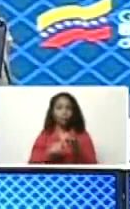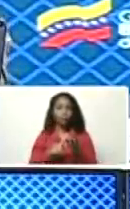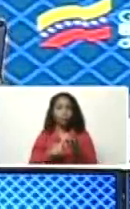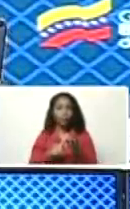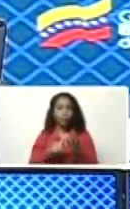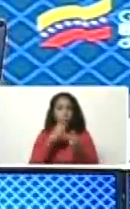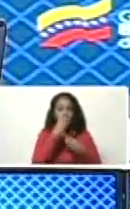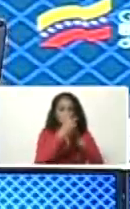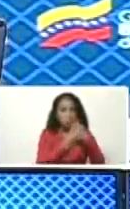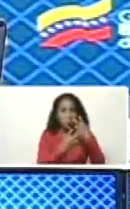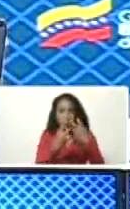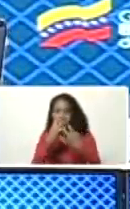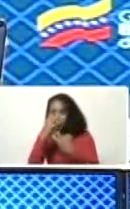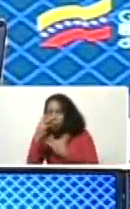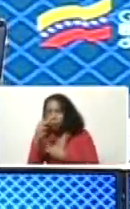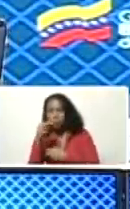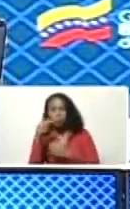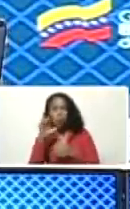Recorría el continente.